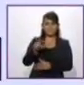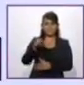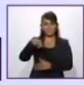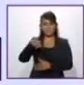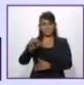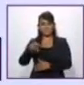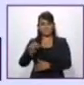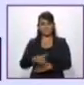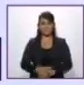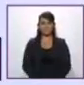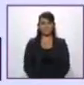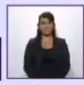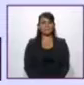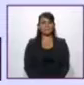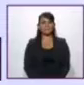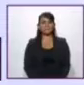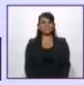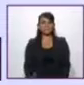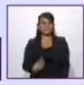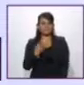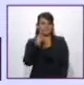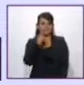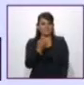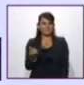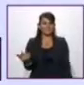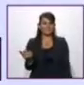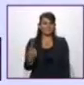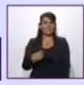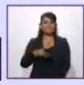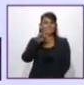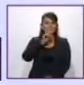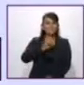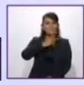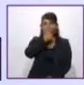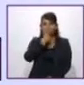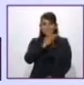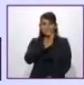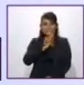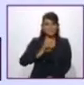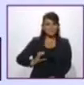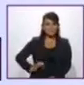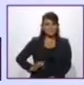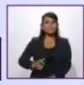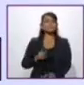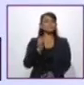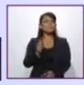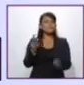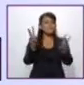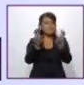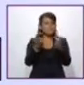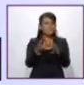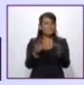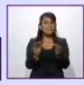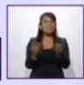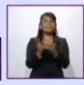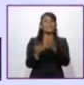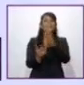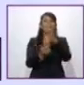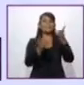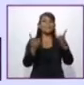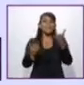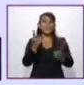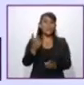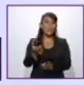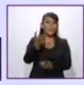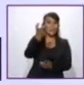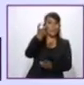que observen cómo las candidatas y los candidatos hablan de desarrollo económico. ¿Pero por qué hablan de